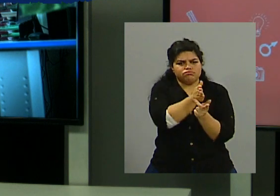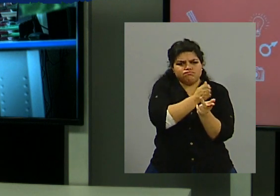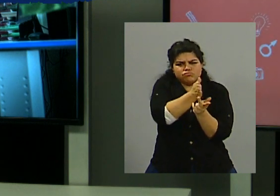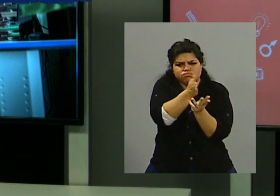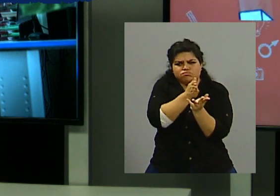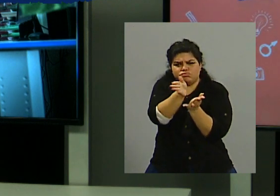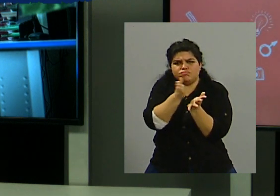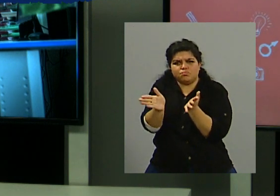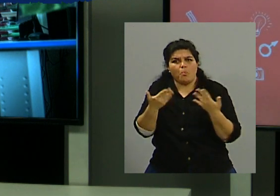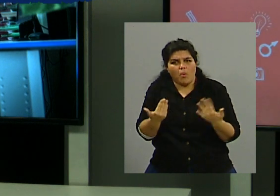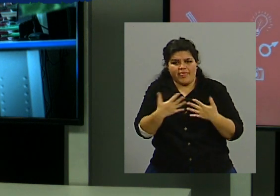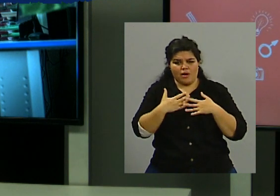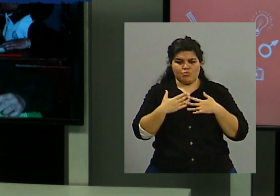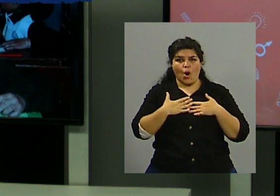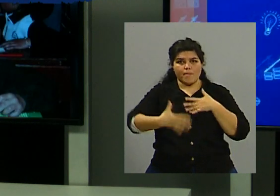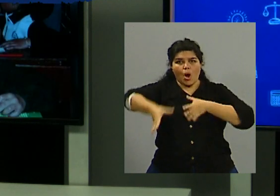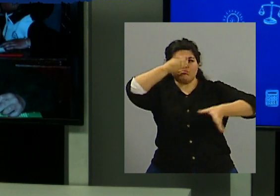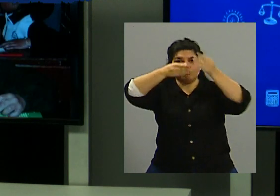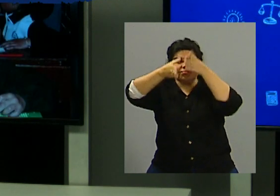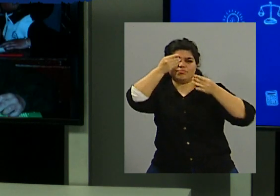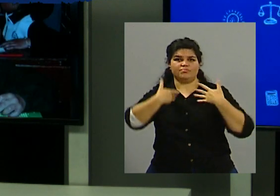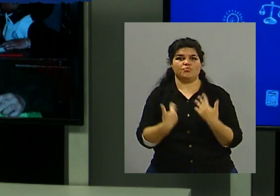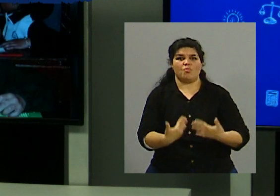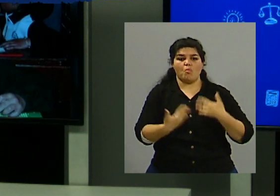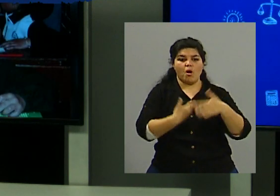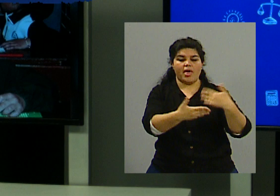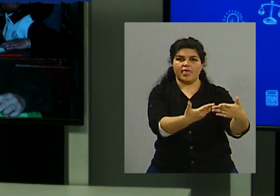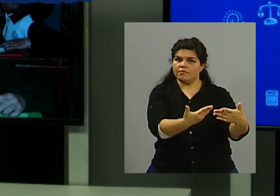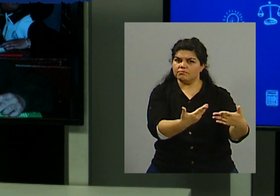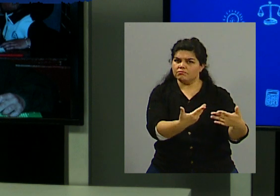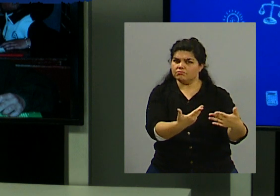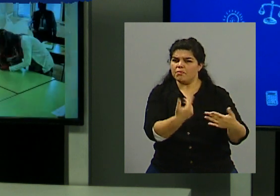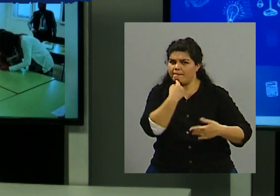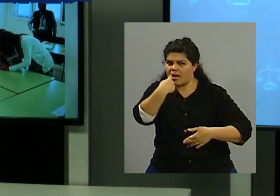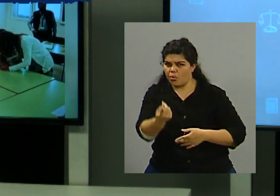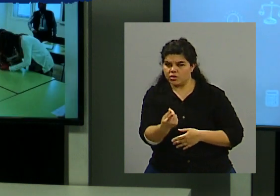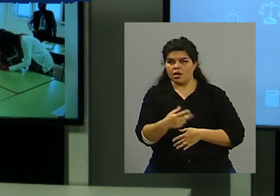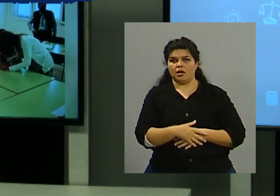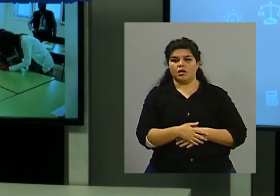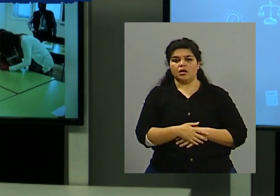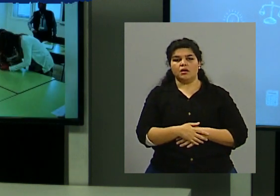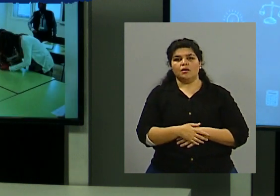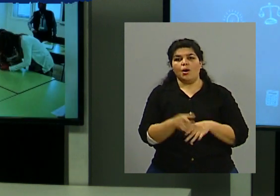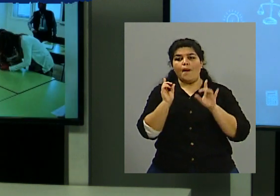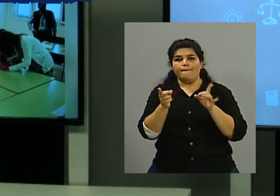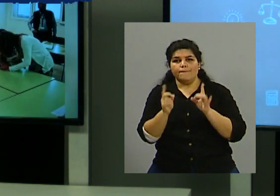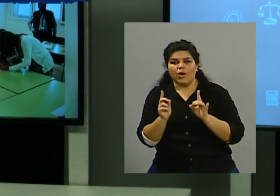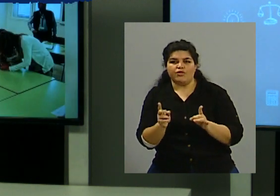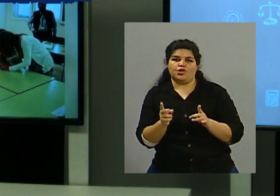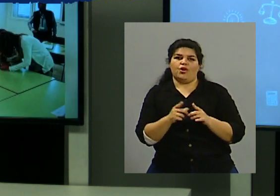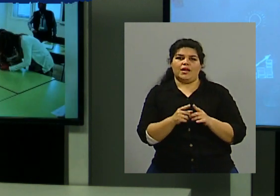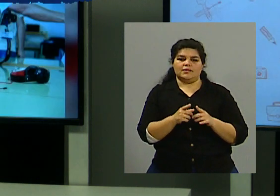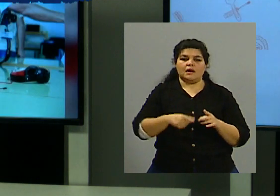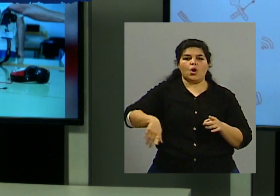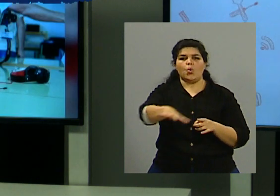Entonces, hay que trabajar más aún, tanto en los formadores como en las instituciones, este concepto de inclusión